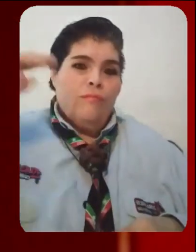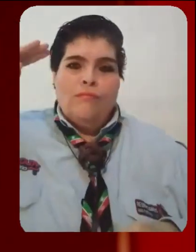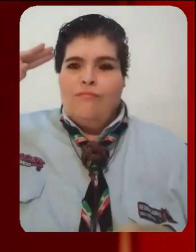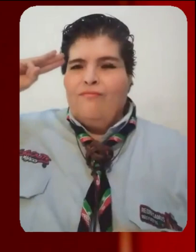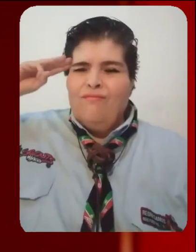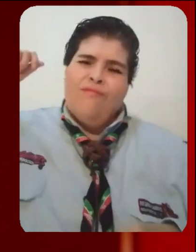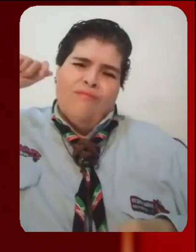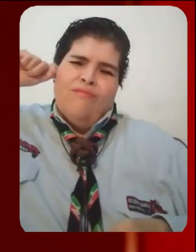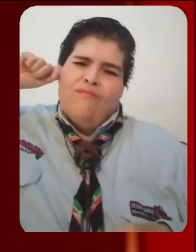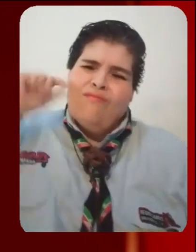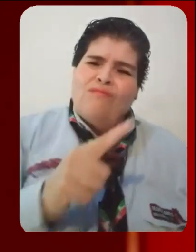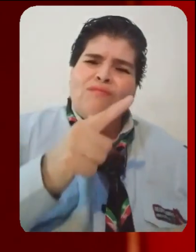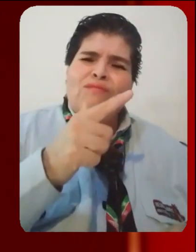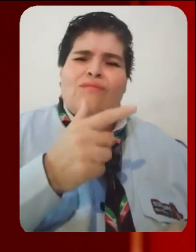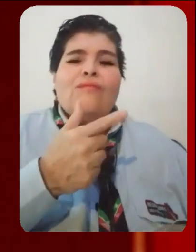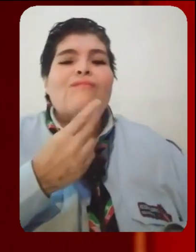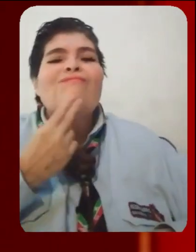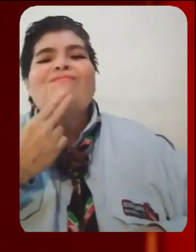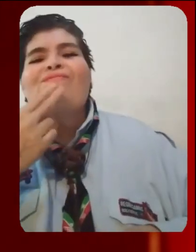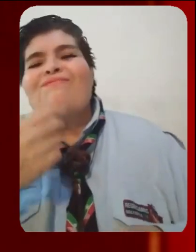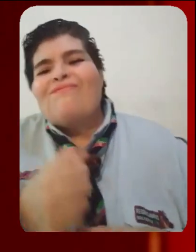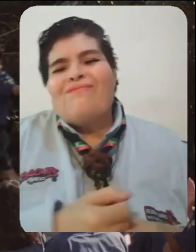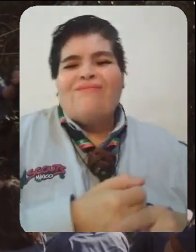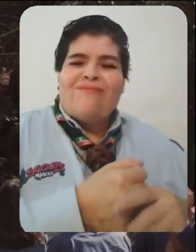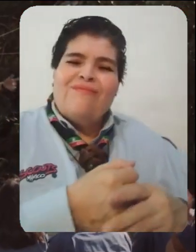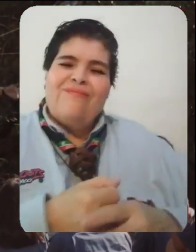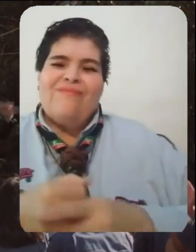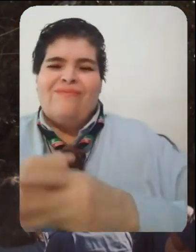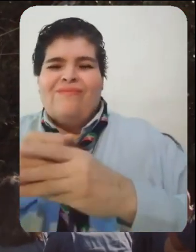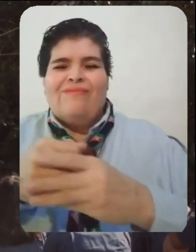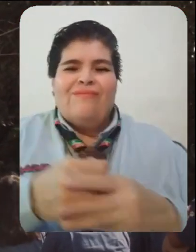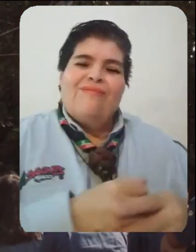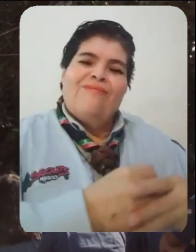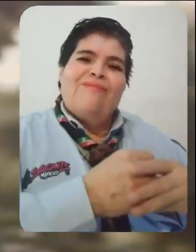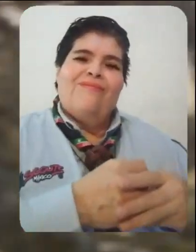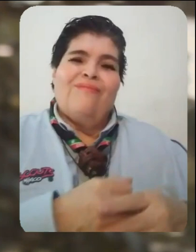Siempre habrá un scout listo para servir. No